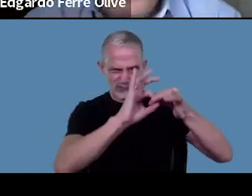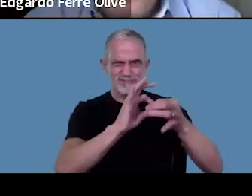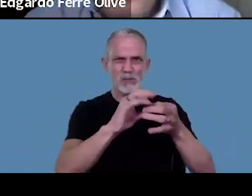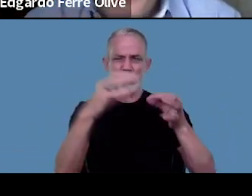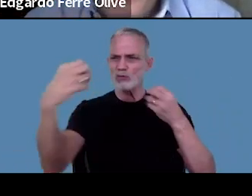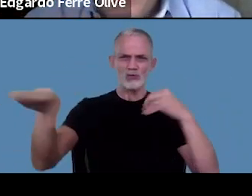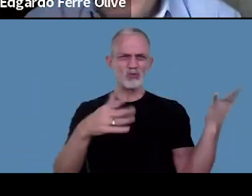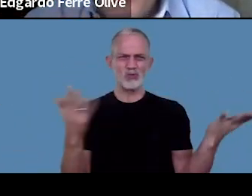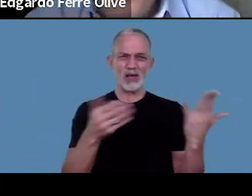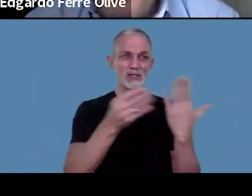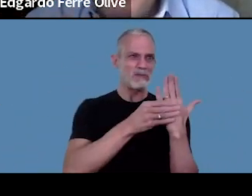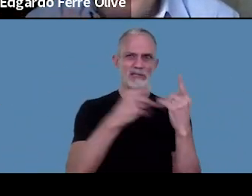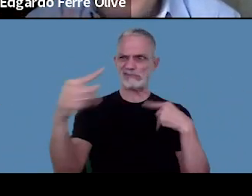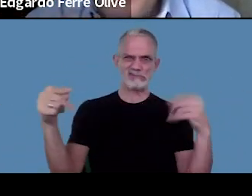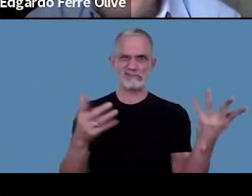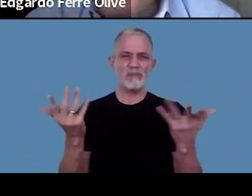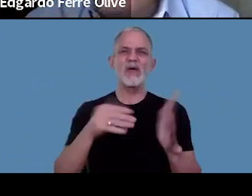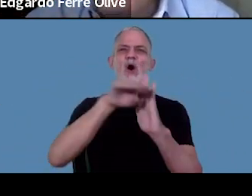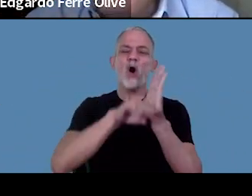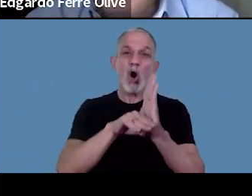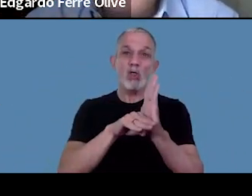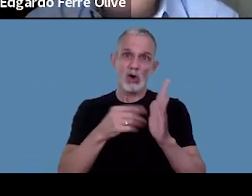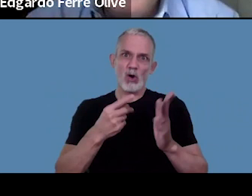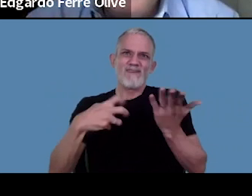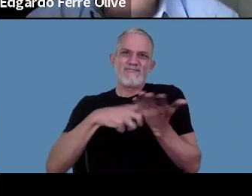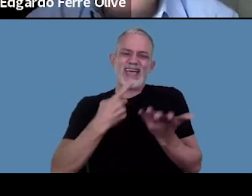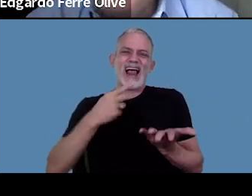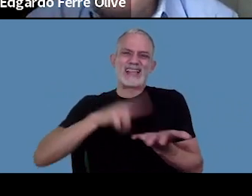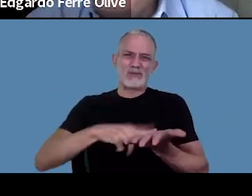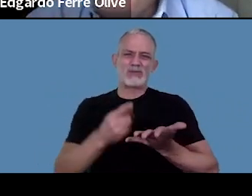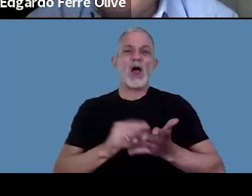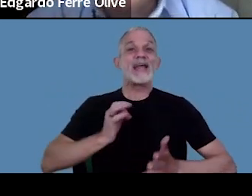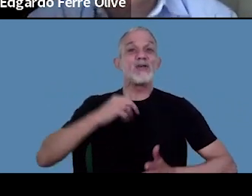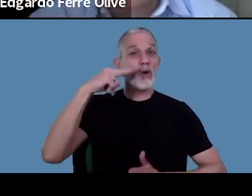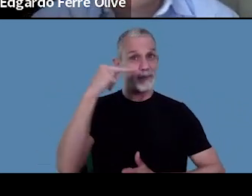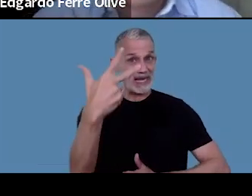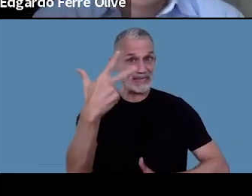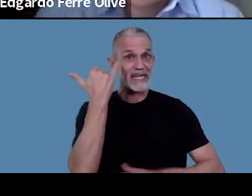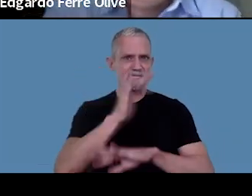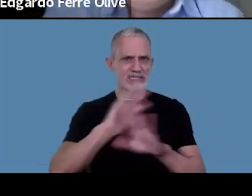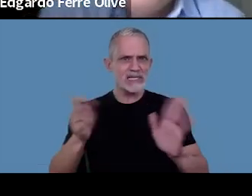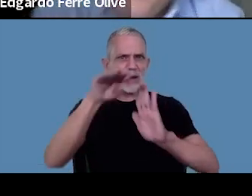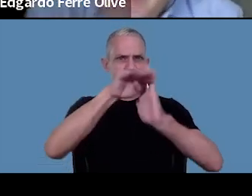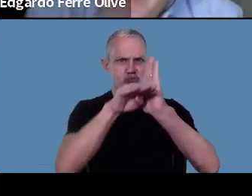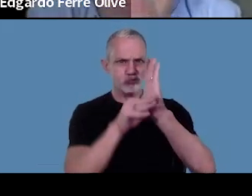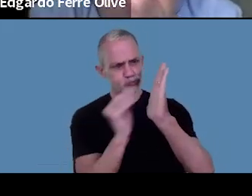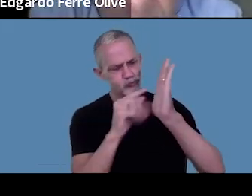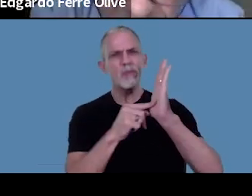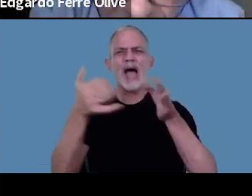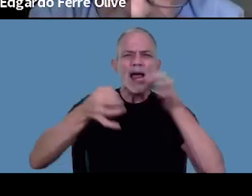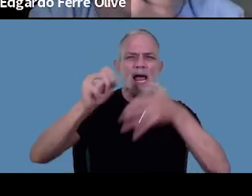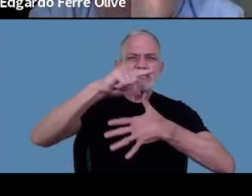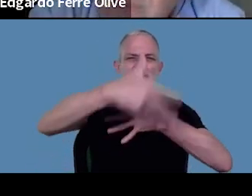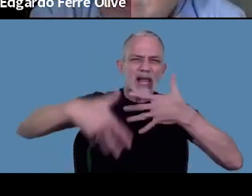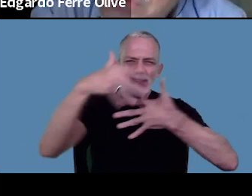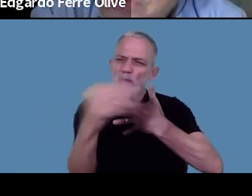encuadre tributario, hay un Código Fiscal Tributario, el Instituto de Estudios Fiscales en el 2003 estableció el mismo, en el cual se hizo un análisis a nivel latinoamericano